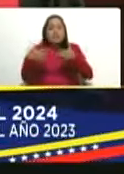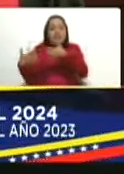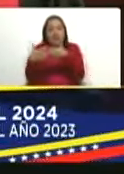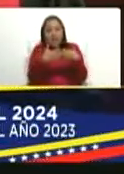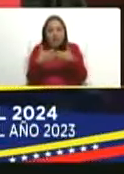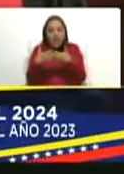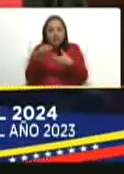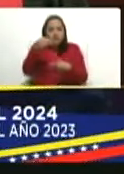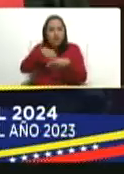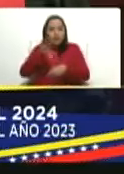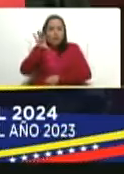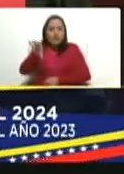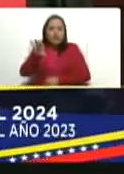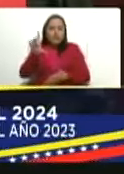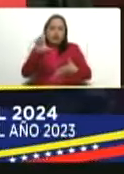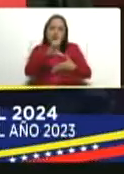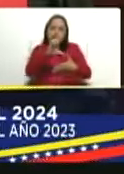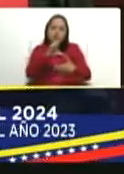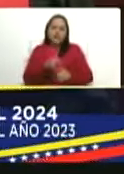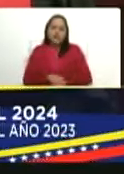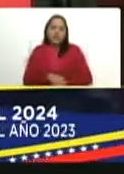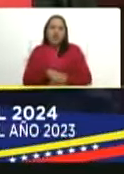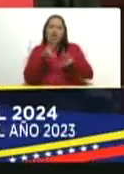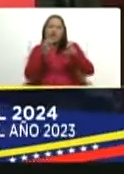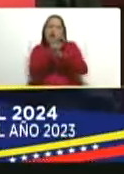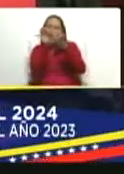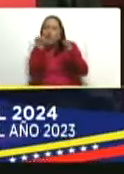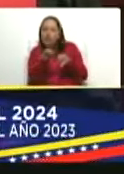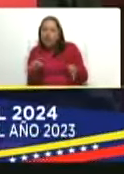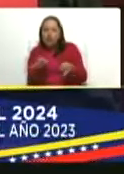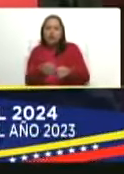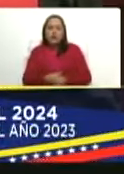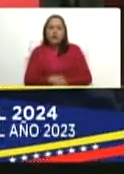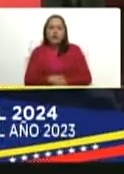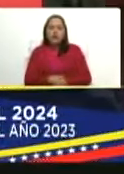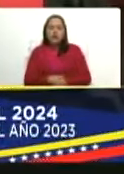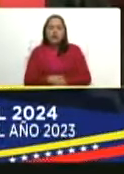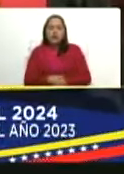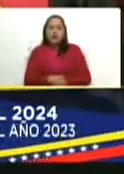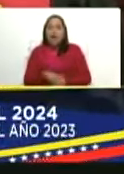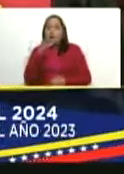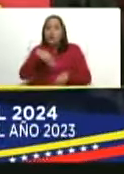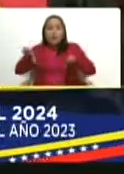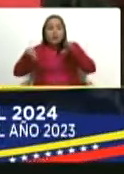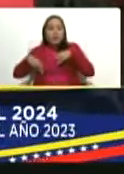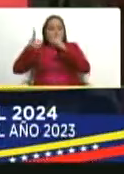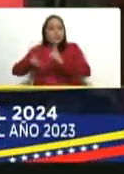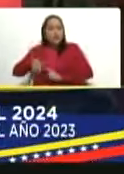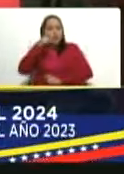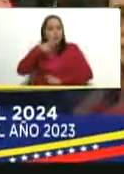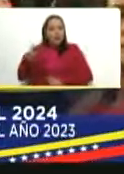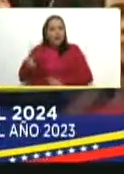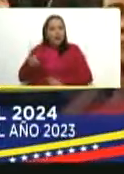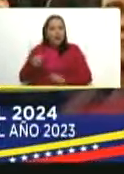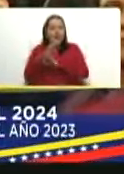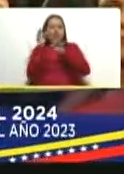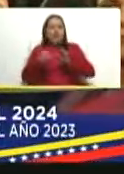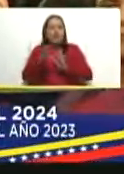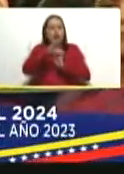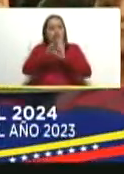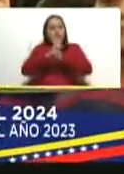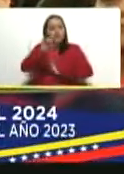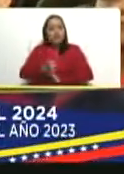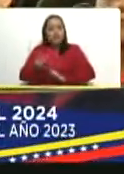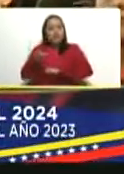los países latinoamericanos, una nueva arma contra el poder popular y la forma constitucional del